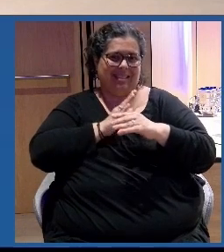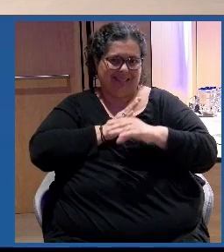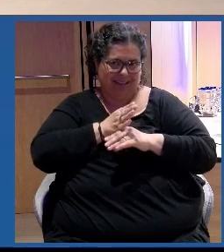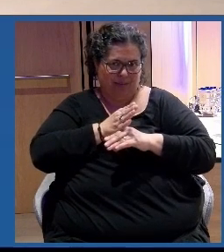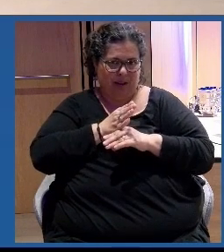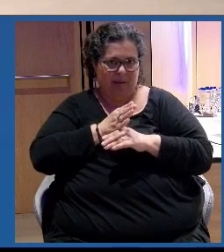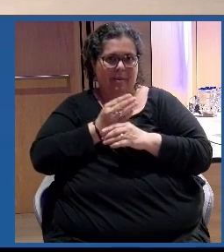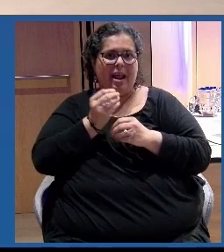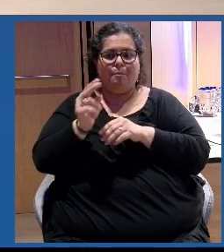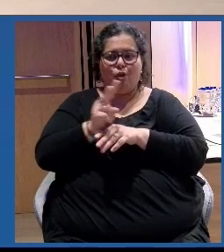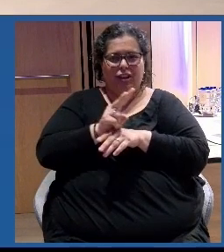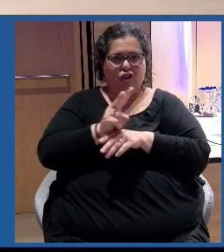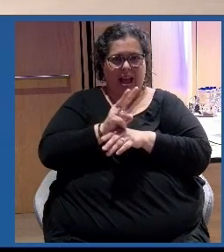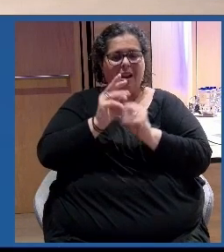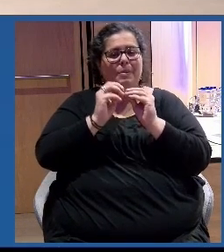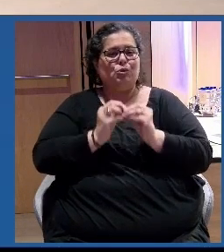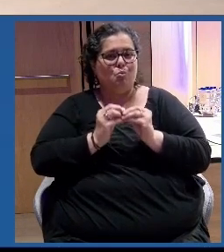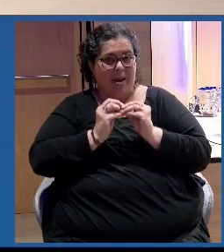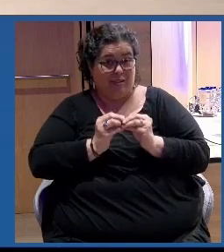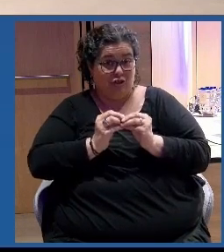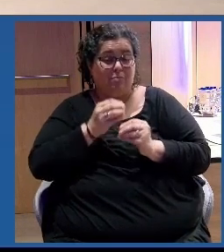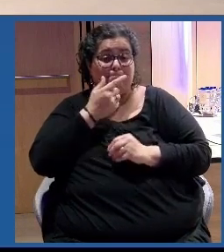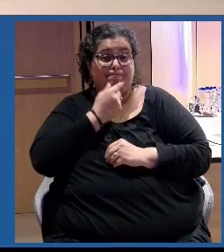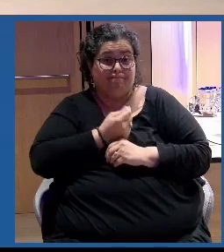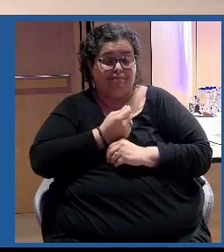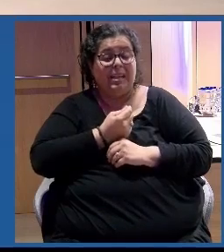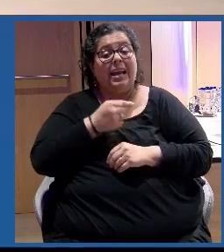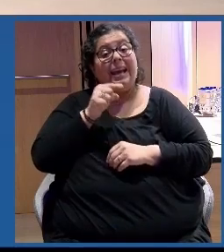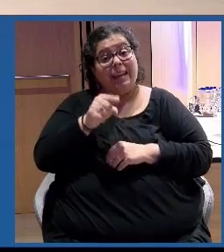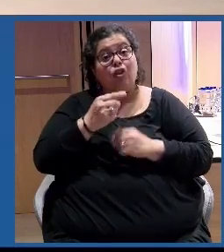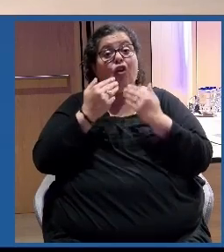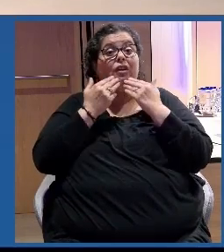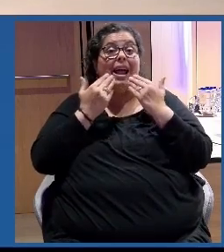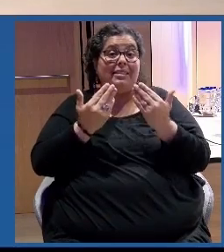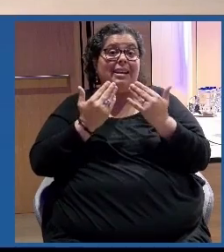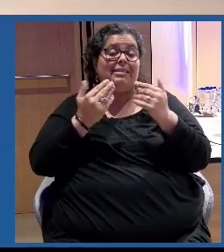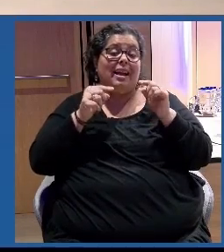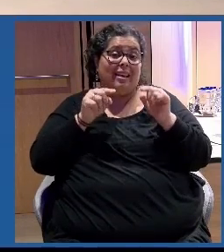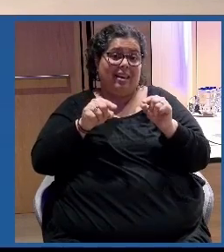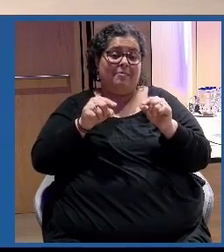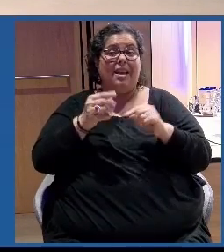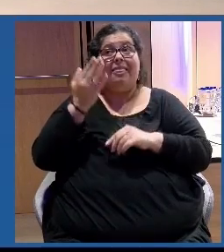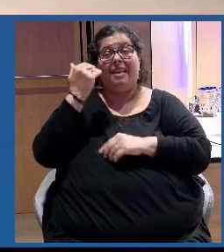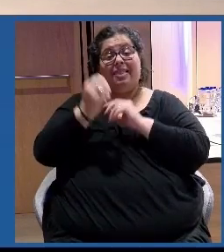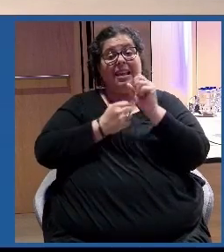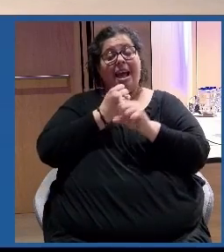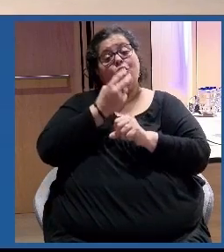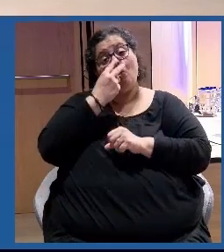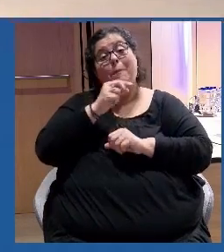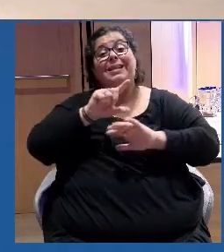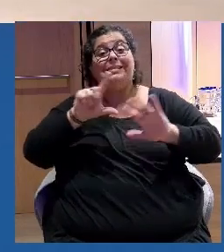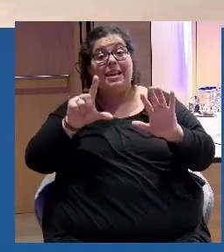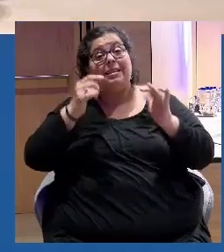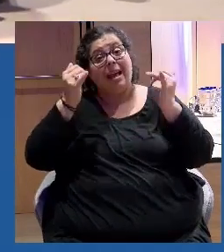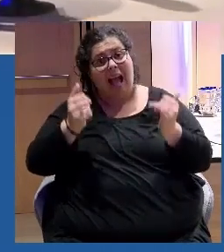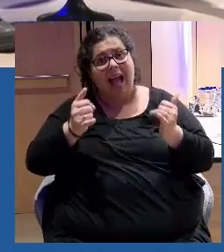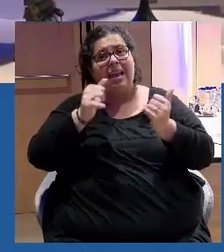monitorear el presupuesto es gracias a que se publica esta información desde el año 2007. Tenemos